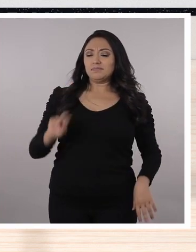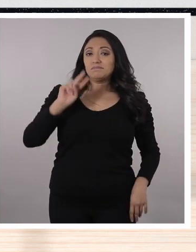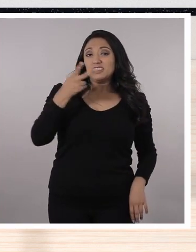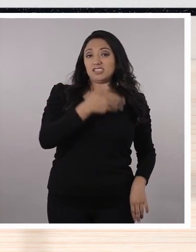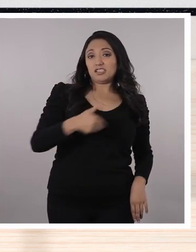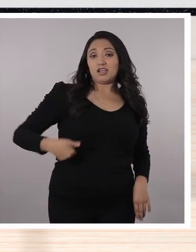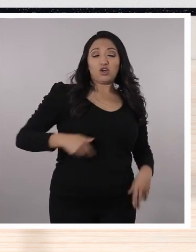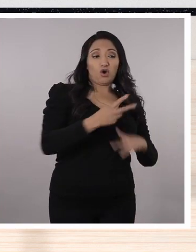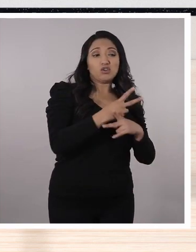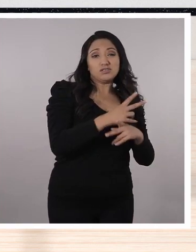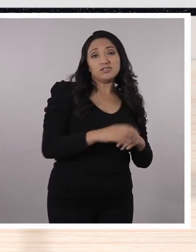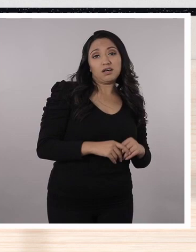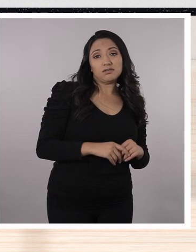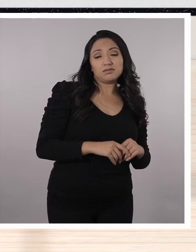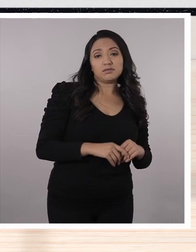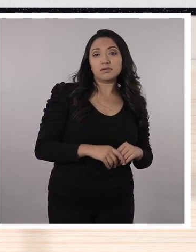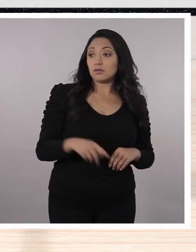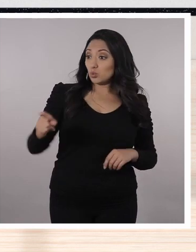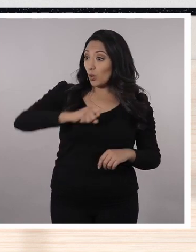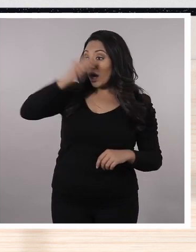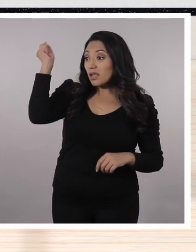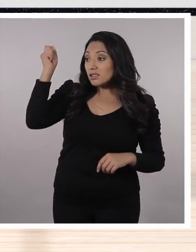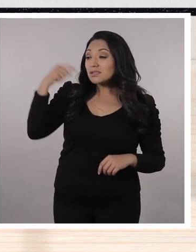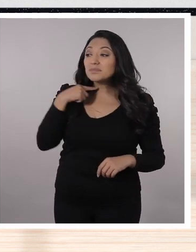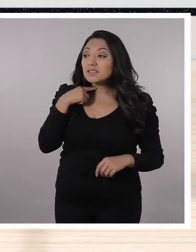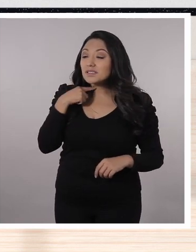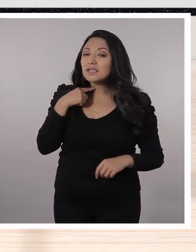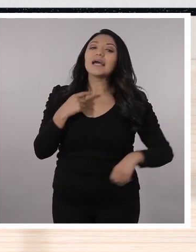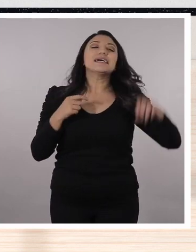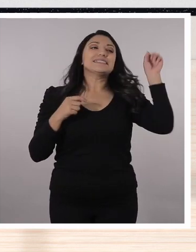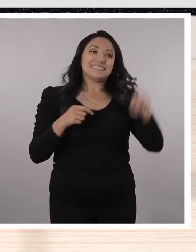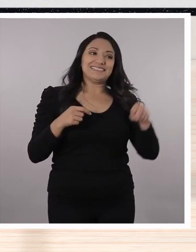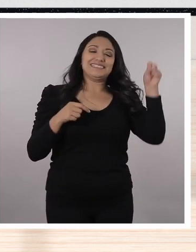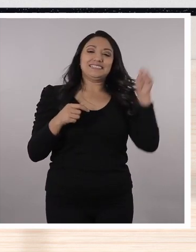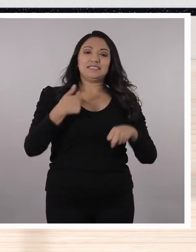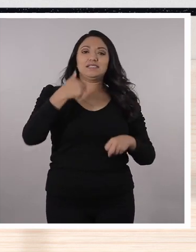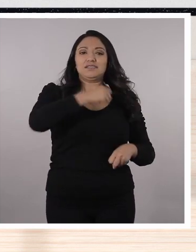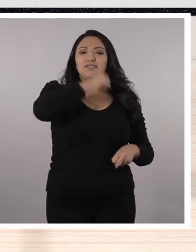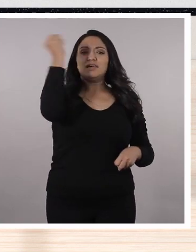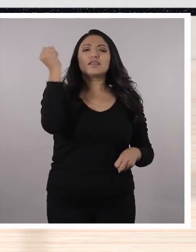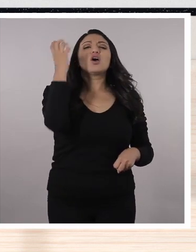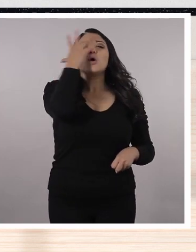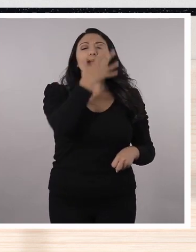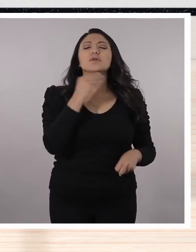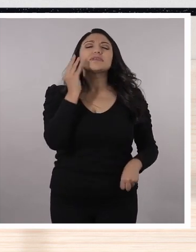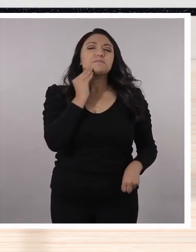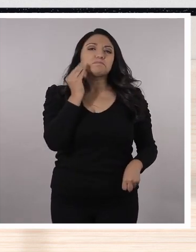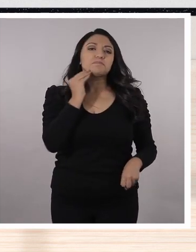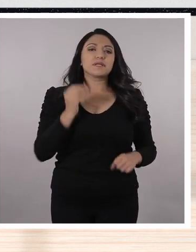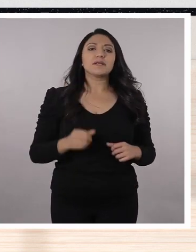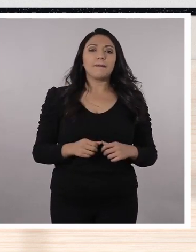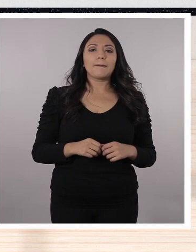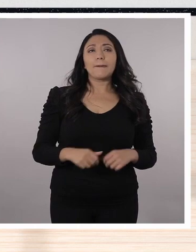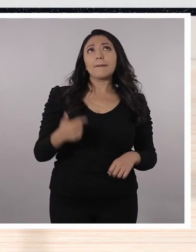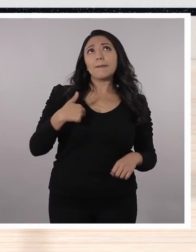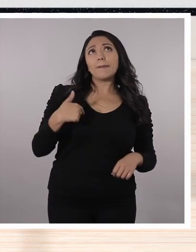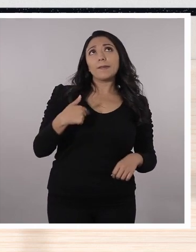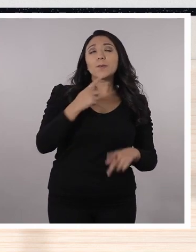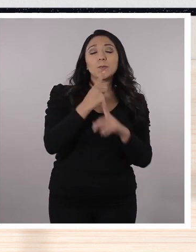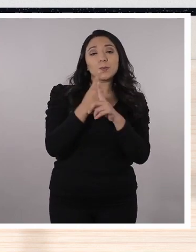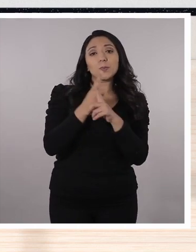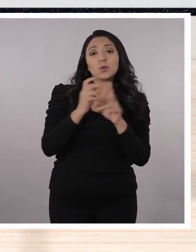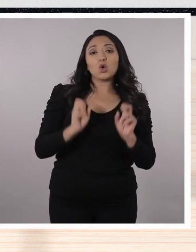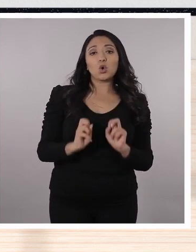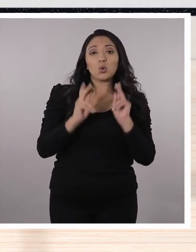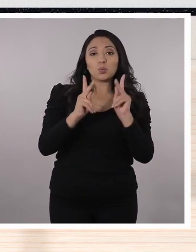Estudiantil. Qué bonito, Nelly. Pero cuéntanos, ¿ganaste? Pues sí gané y fue una experiencia muy bonita porque tuve